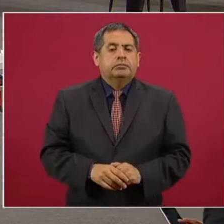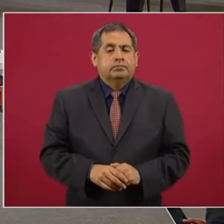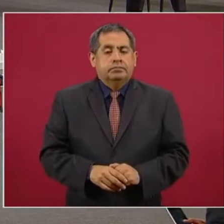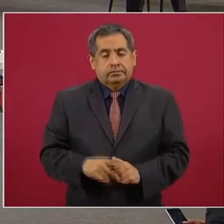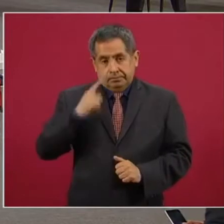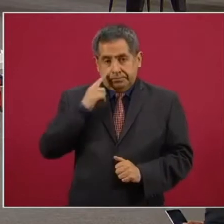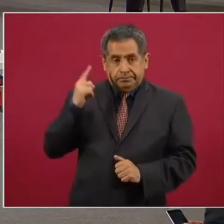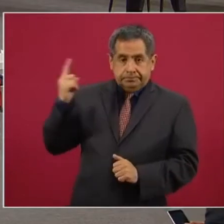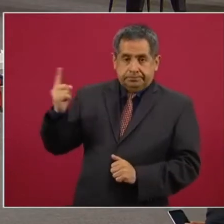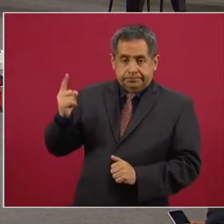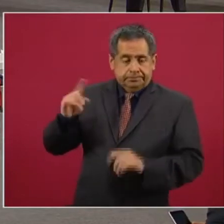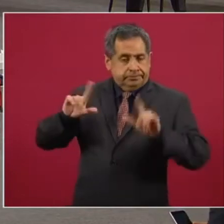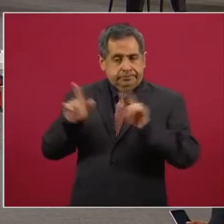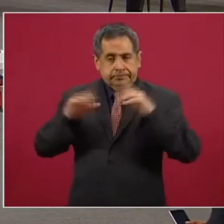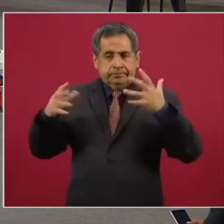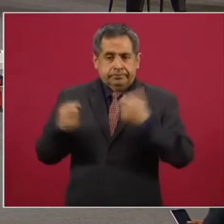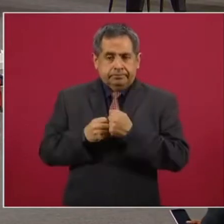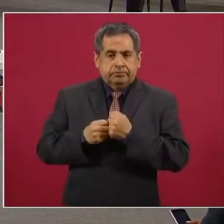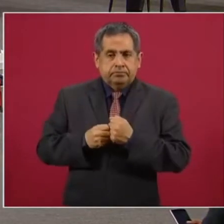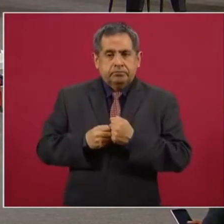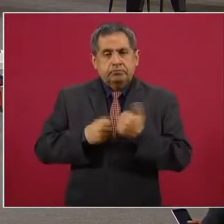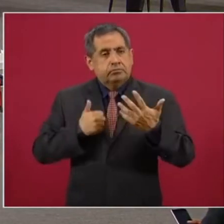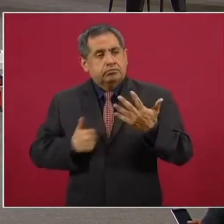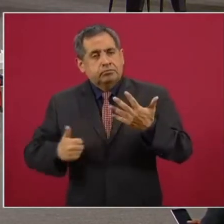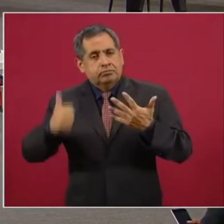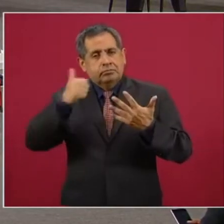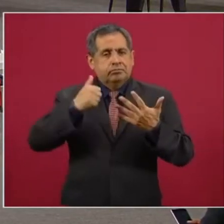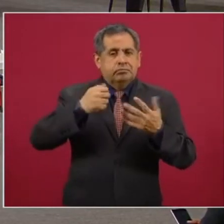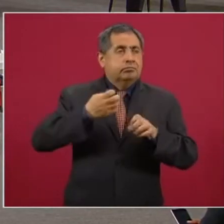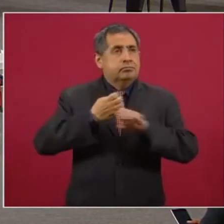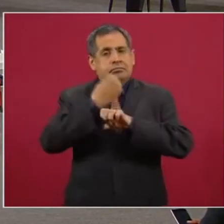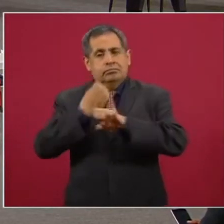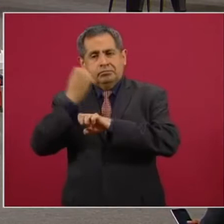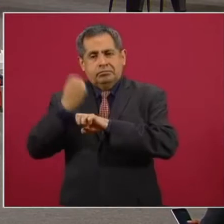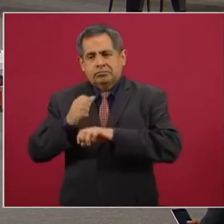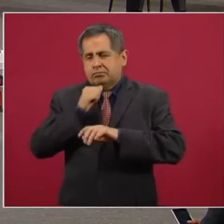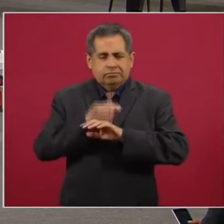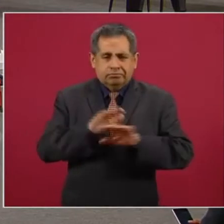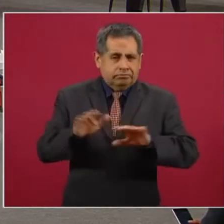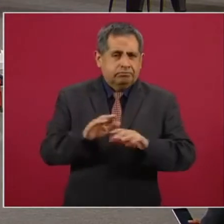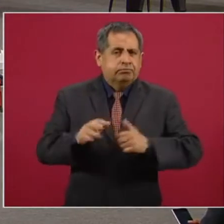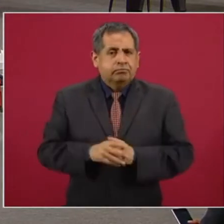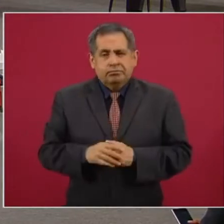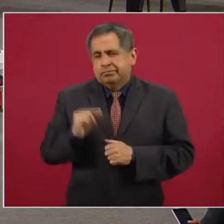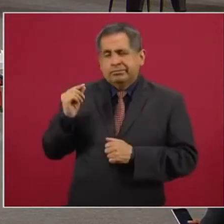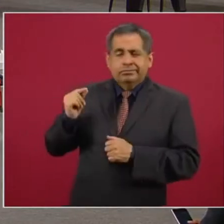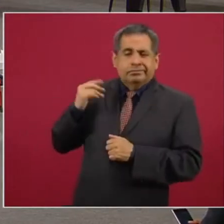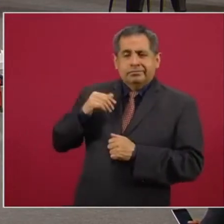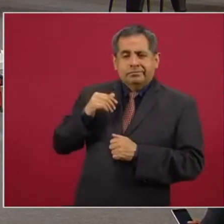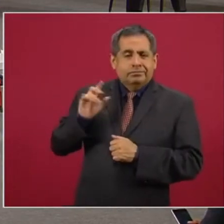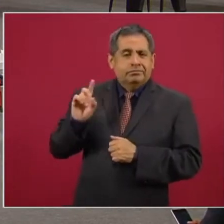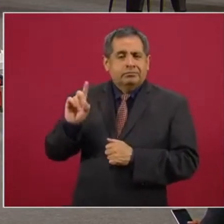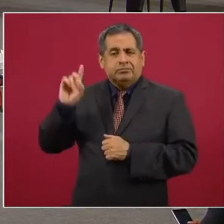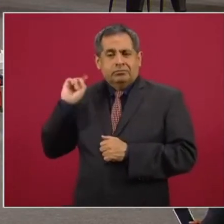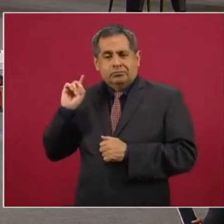curva epidémica de síntesis. Hoy no vamos a presentar cada una de las curvas estatales como lo hacemos ocasionalmente, lo acabamos de hacer el